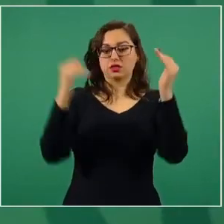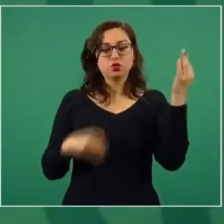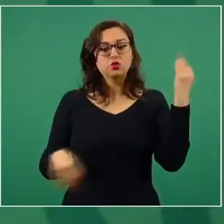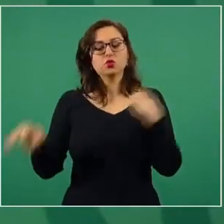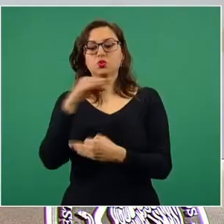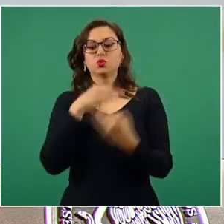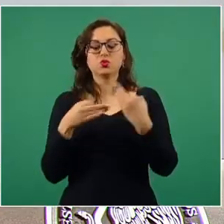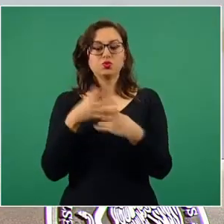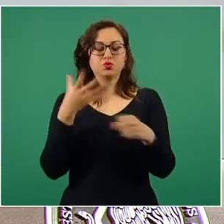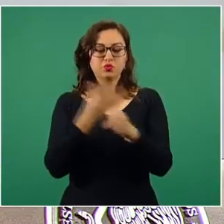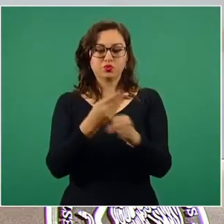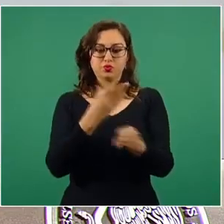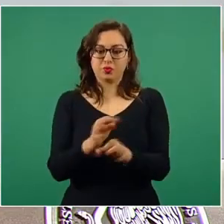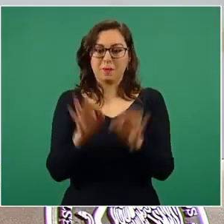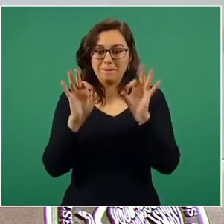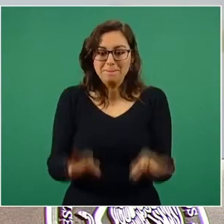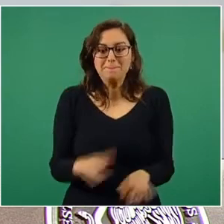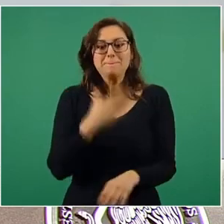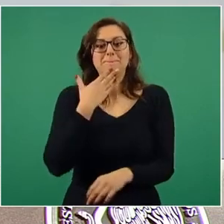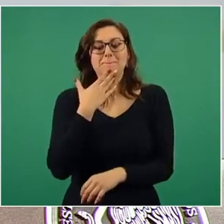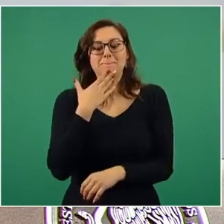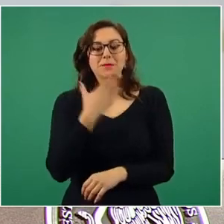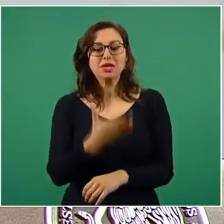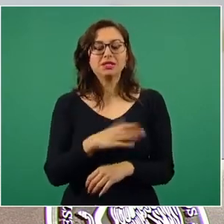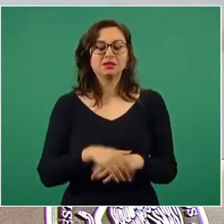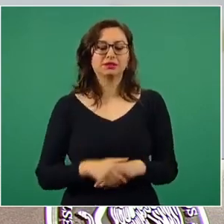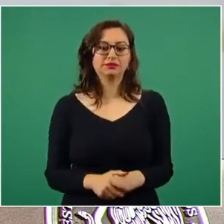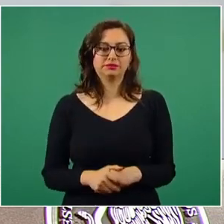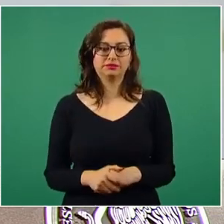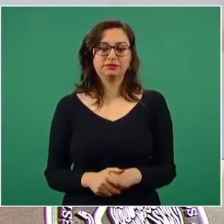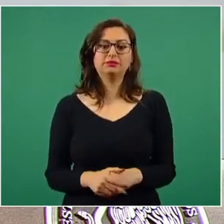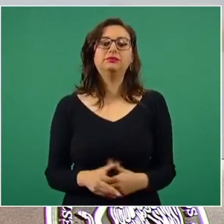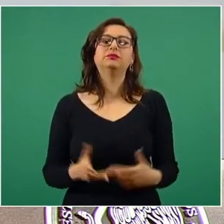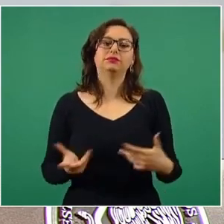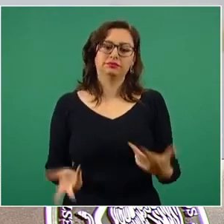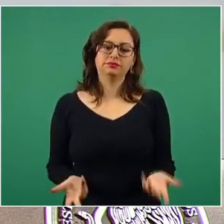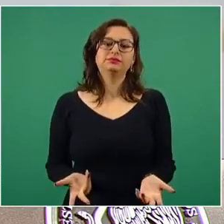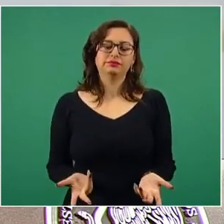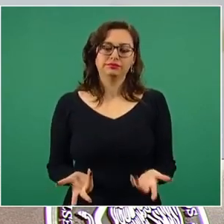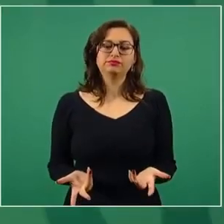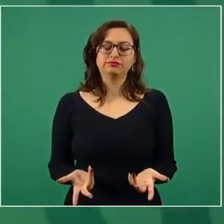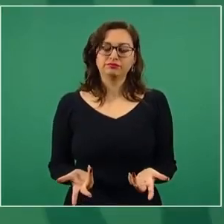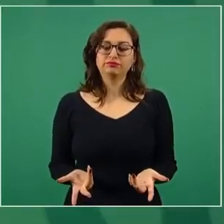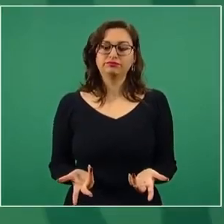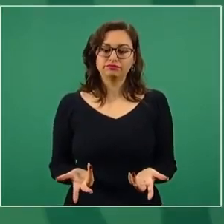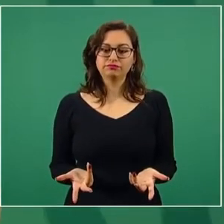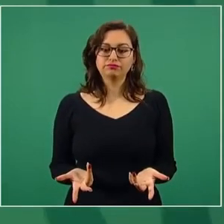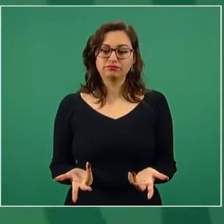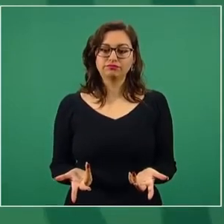todo se cuida. Entonces, sí necesitamos